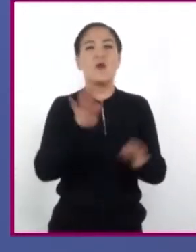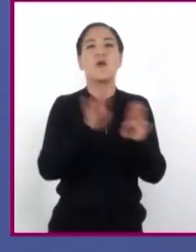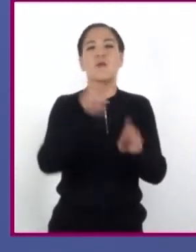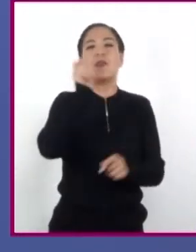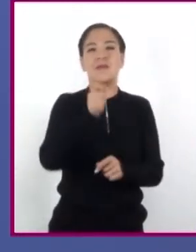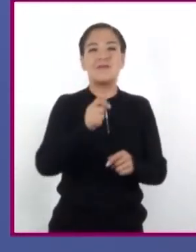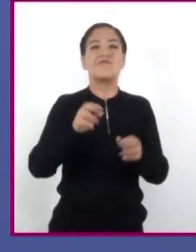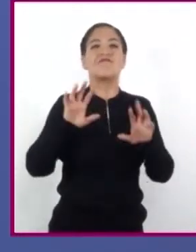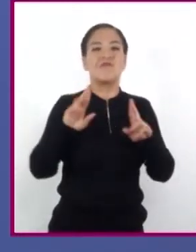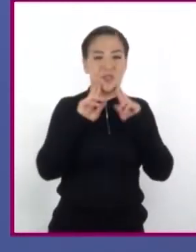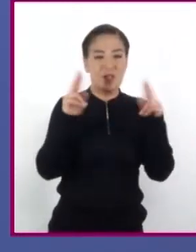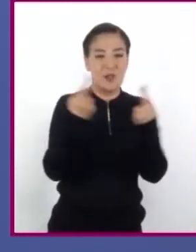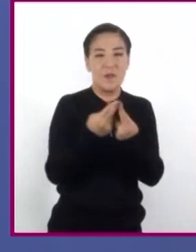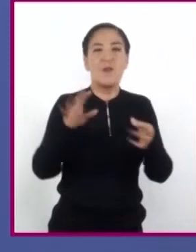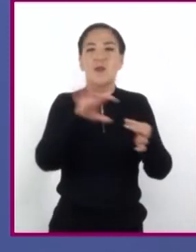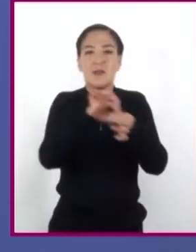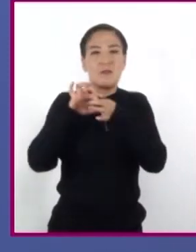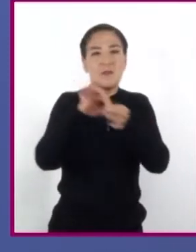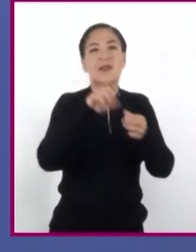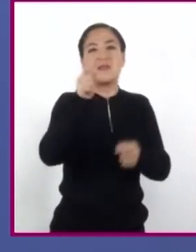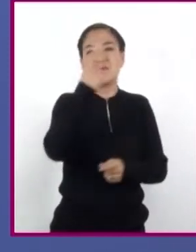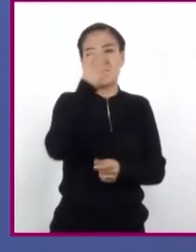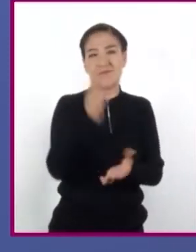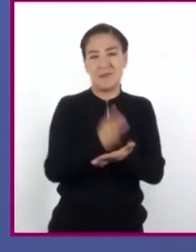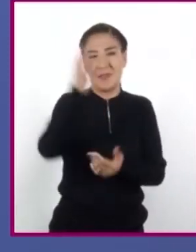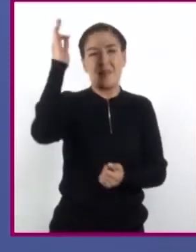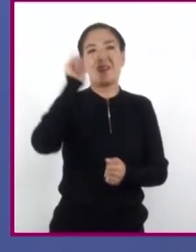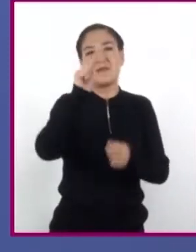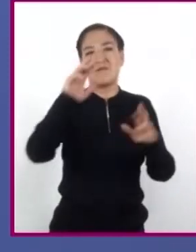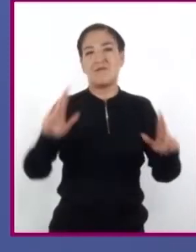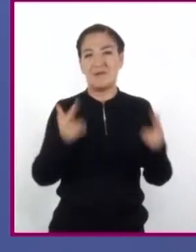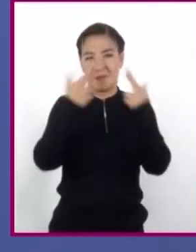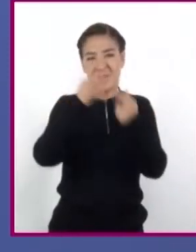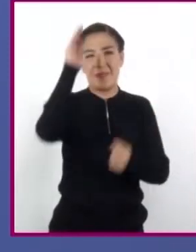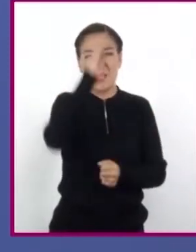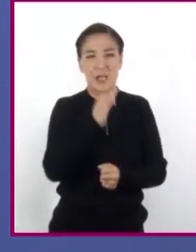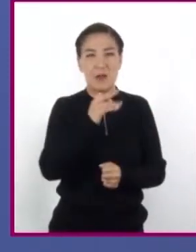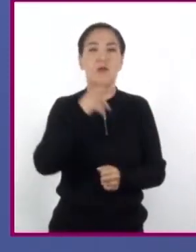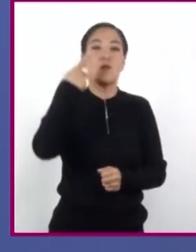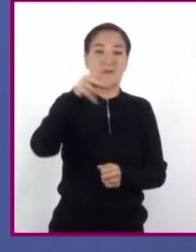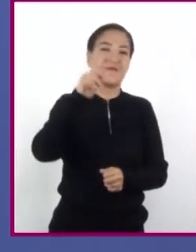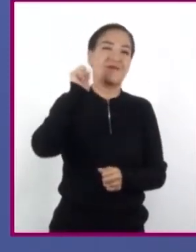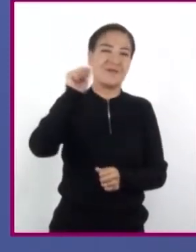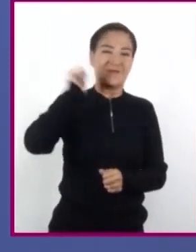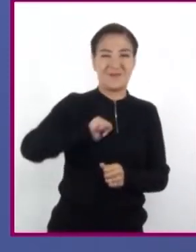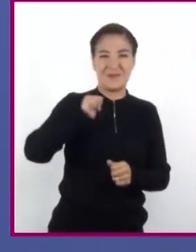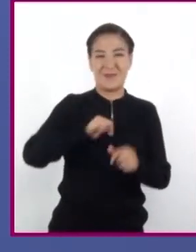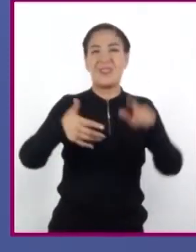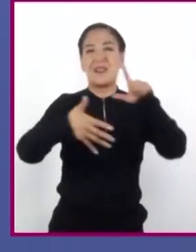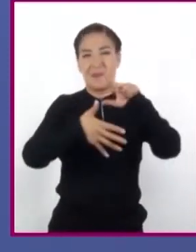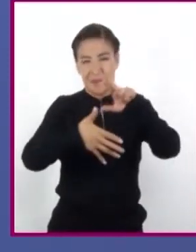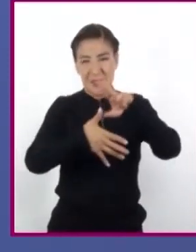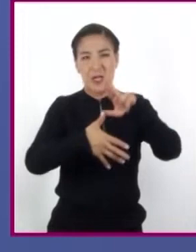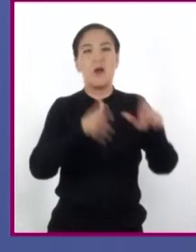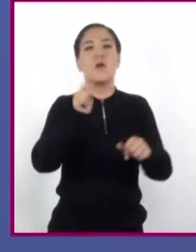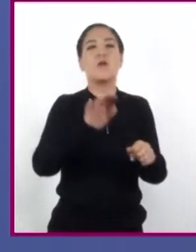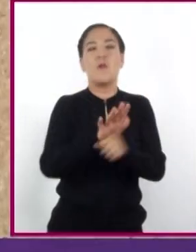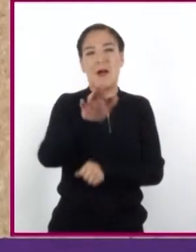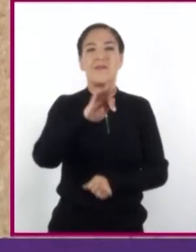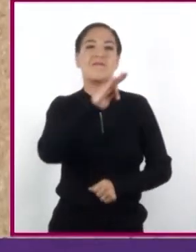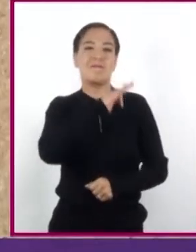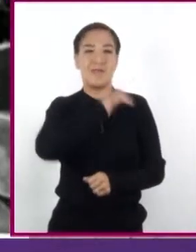la reunión de todos los fieles de una religión. En el caso de la época novohispana, nos referimos a la fe